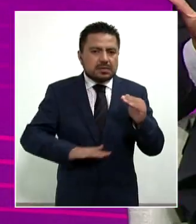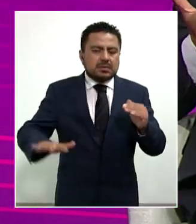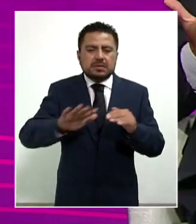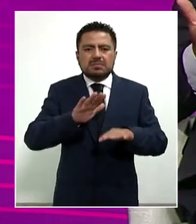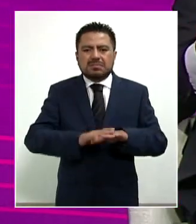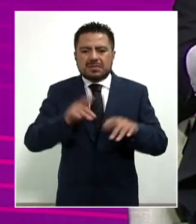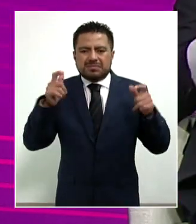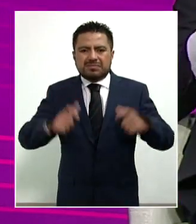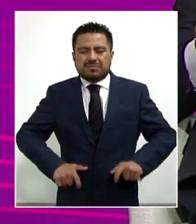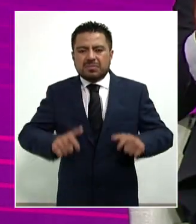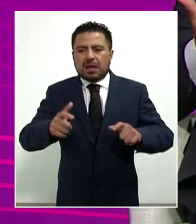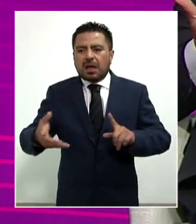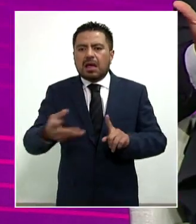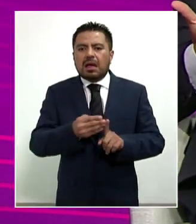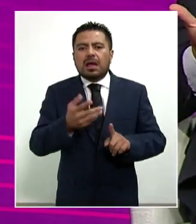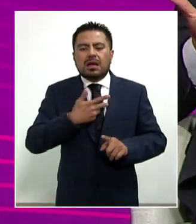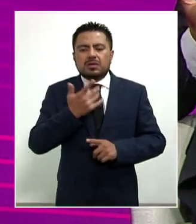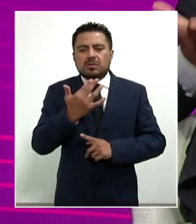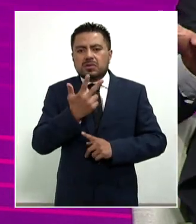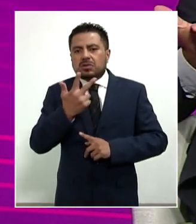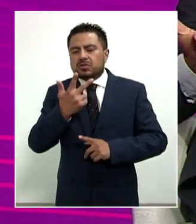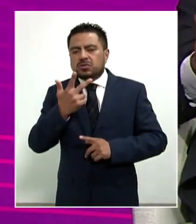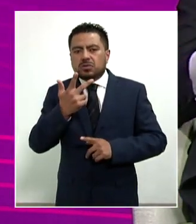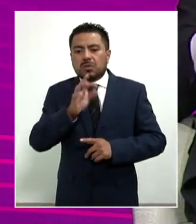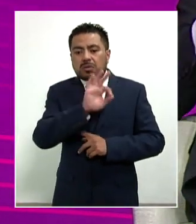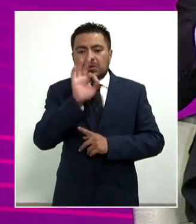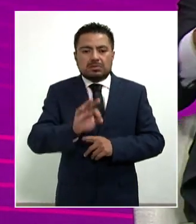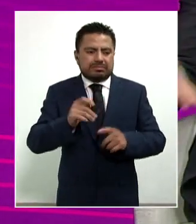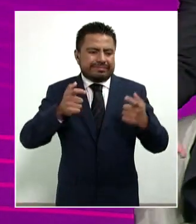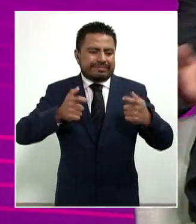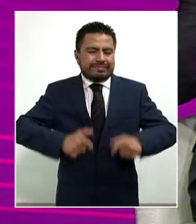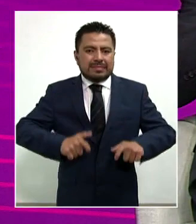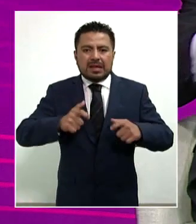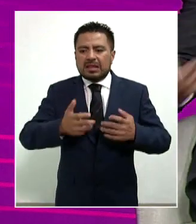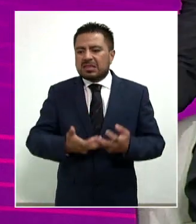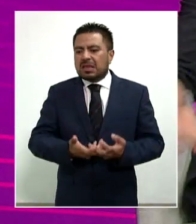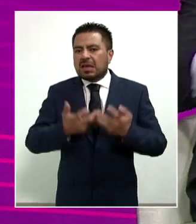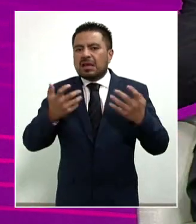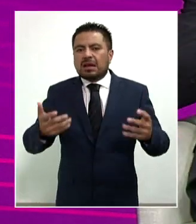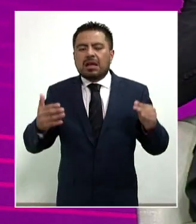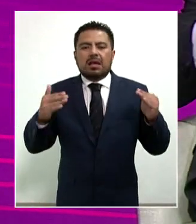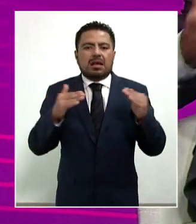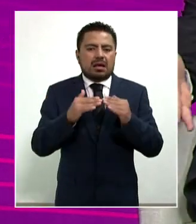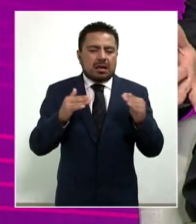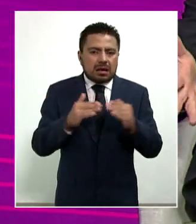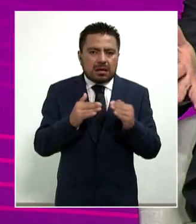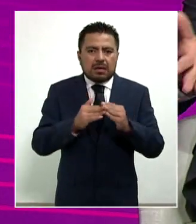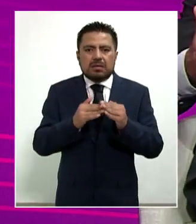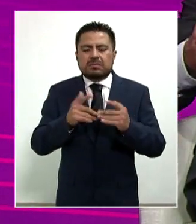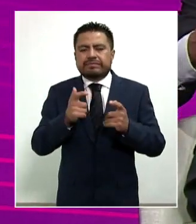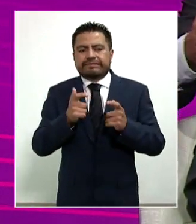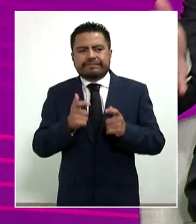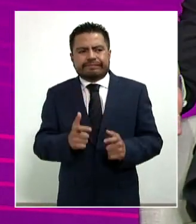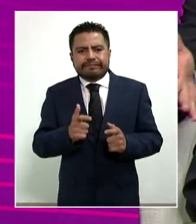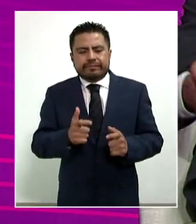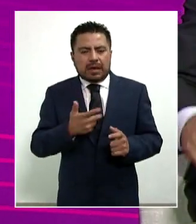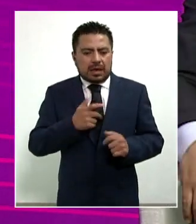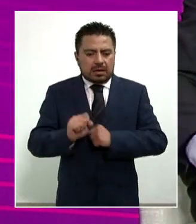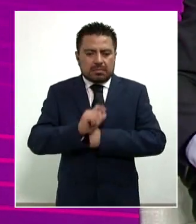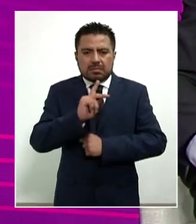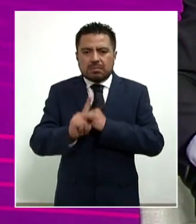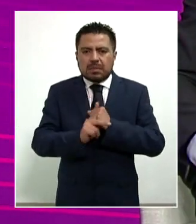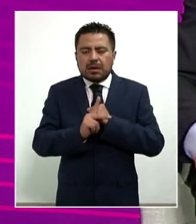más ricos poseen el 58% de la riqueza, es decir, de los terrenos, de las casas, del dinero que hay en el